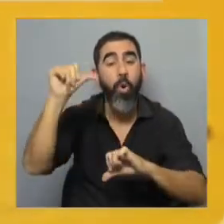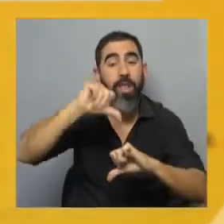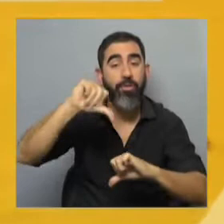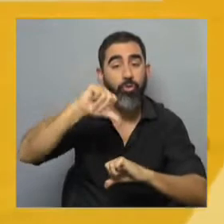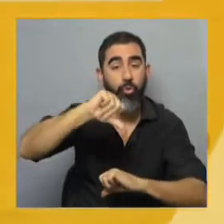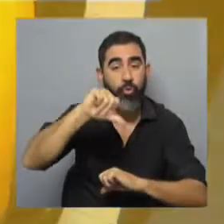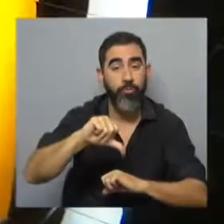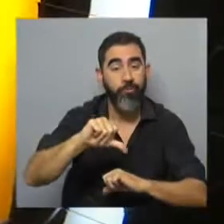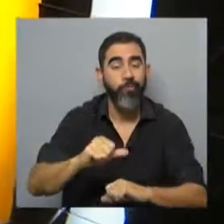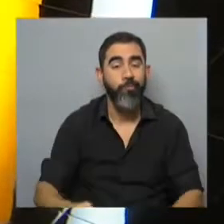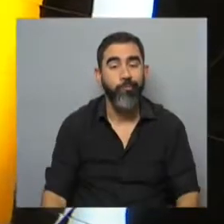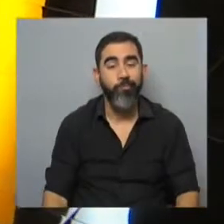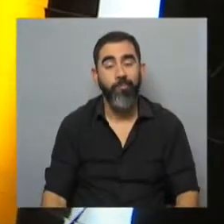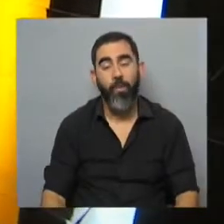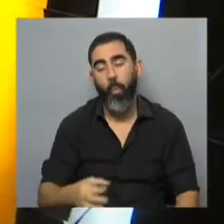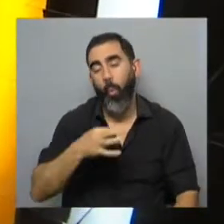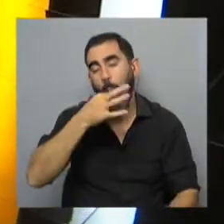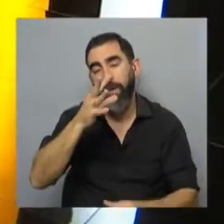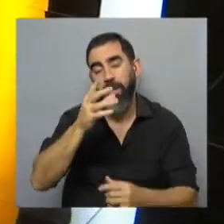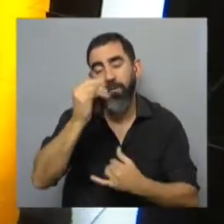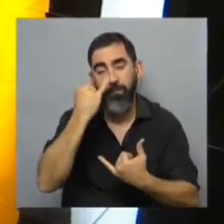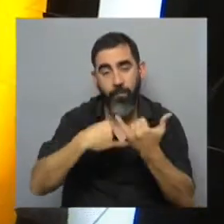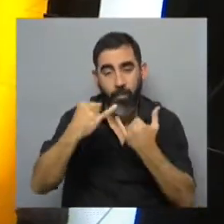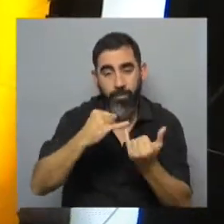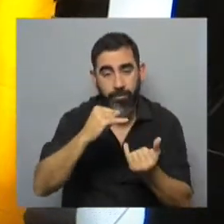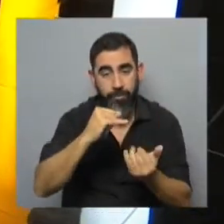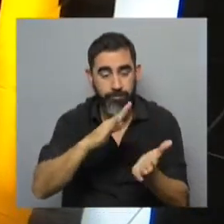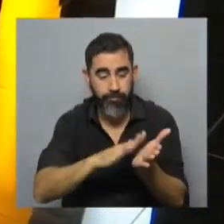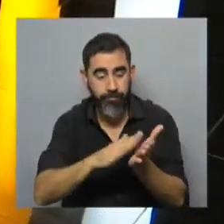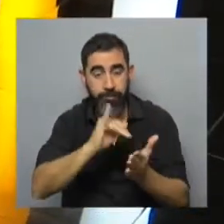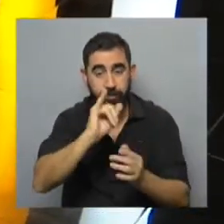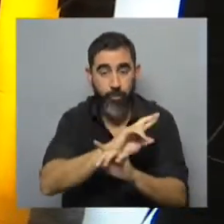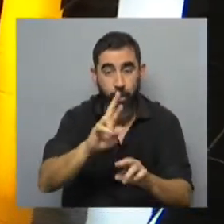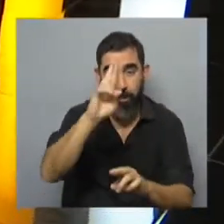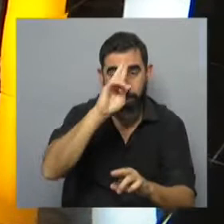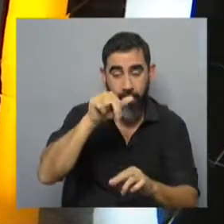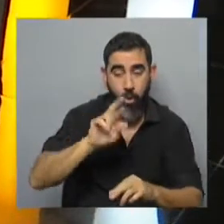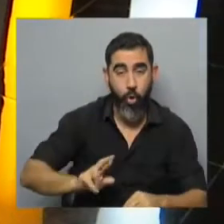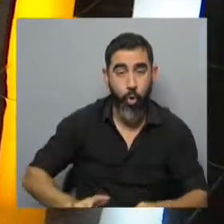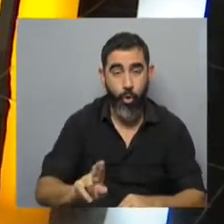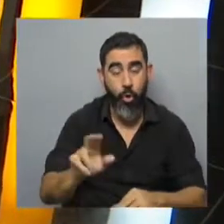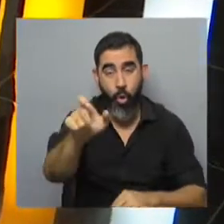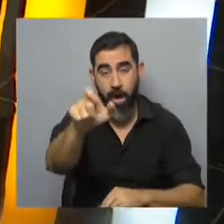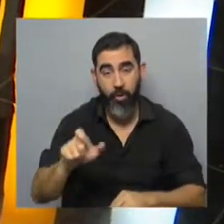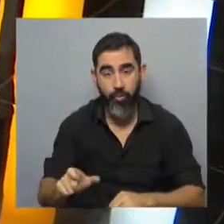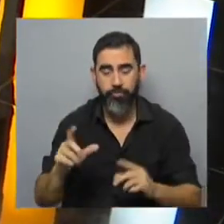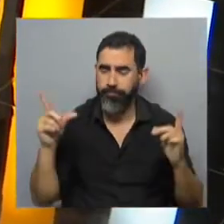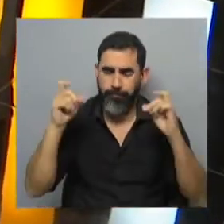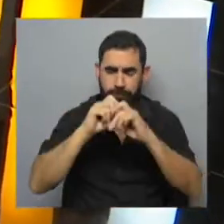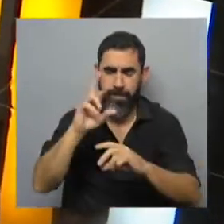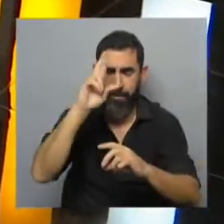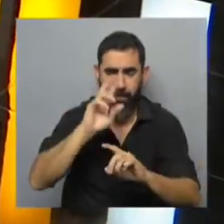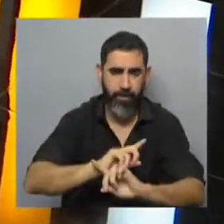Y es muy claro que cualquier dato que uno vaya a chequear si hay cumplimiento o no en nuestros ríos y arroyos del país, es muy difícil que los